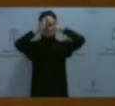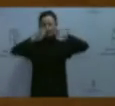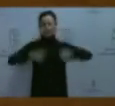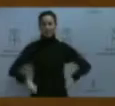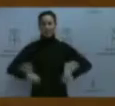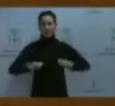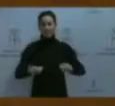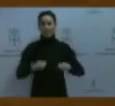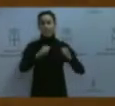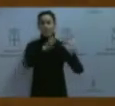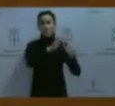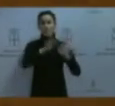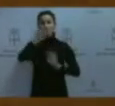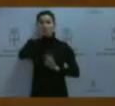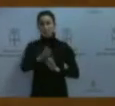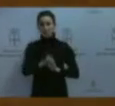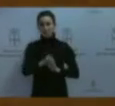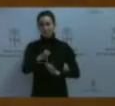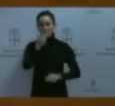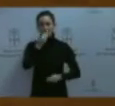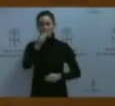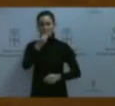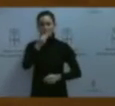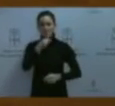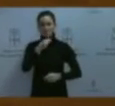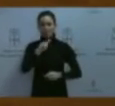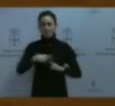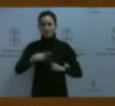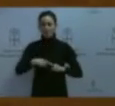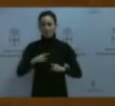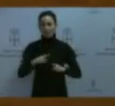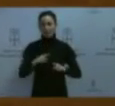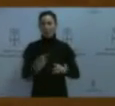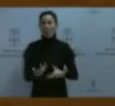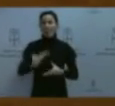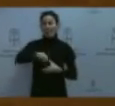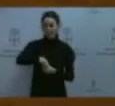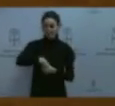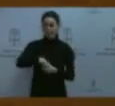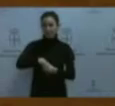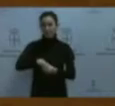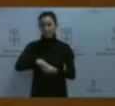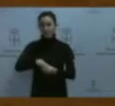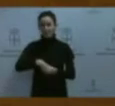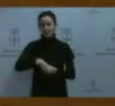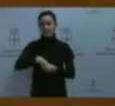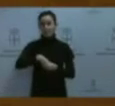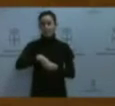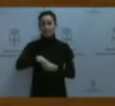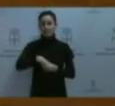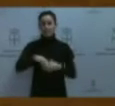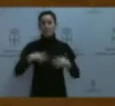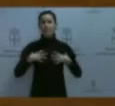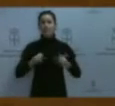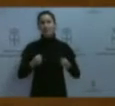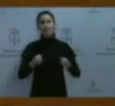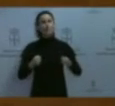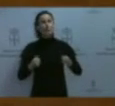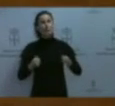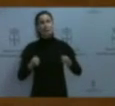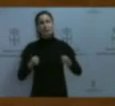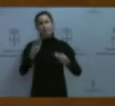el 99% de este producto dentro del sistema de sanidad, bueno, dentro del